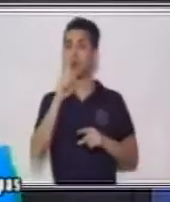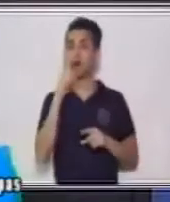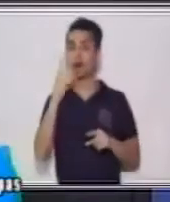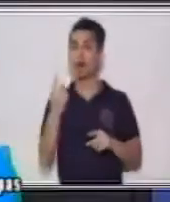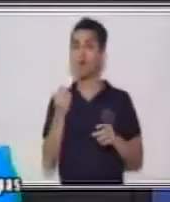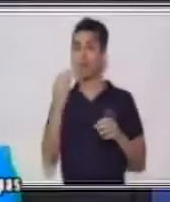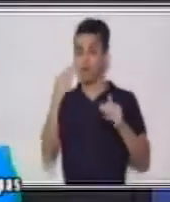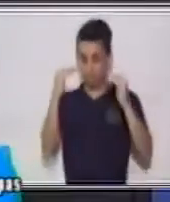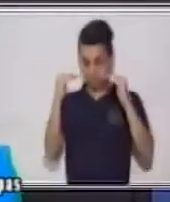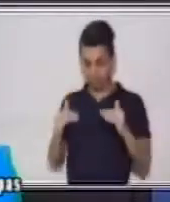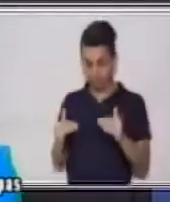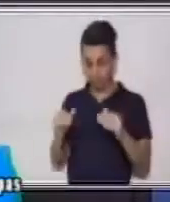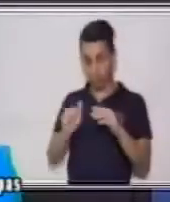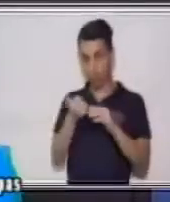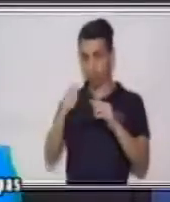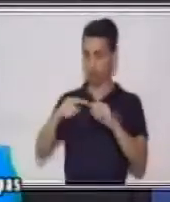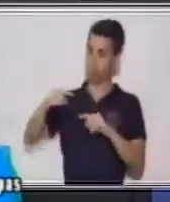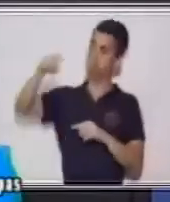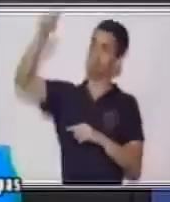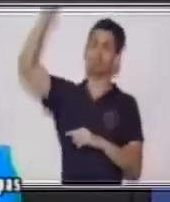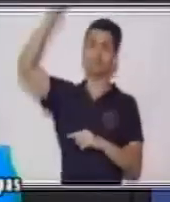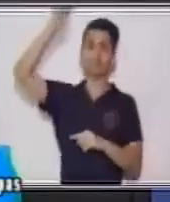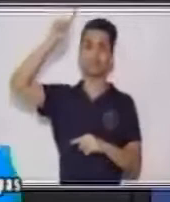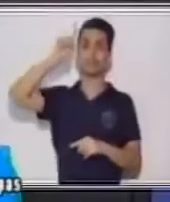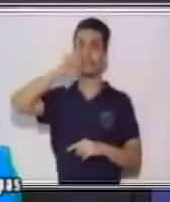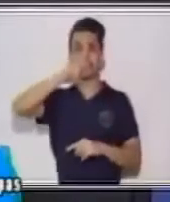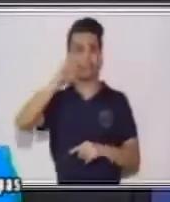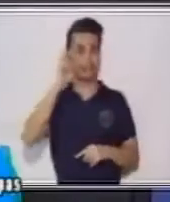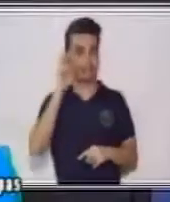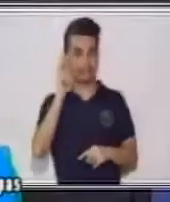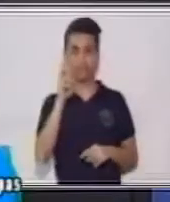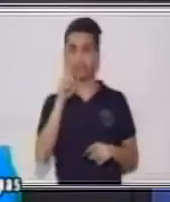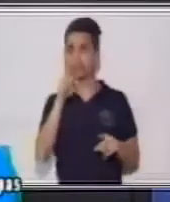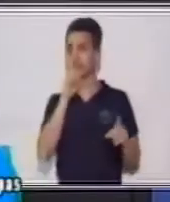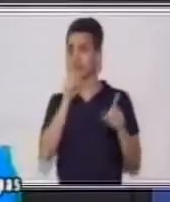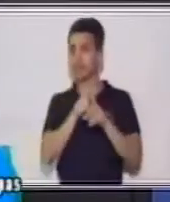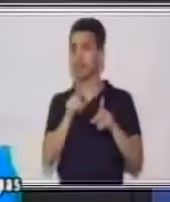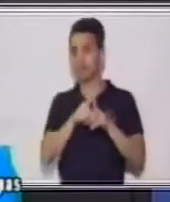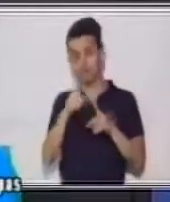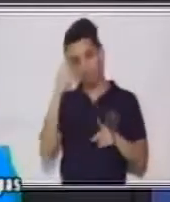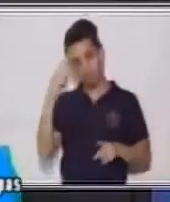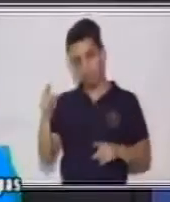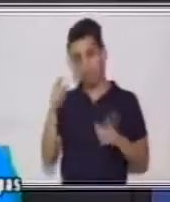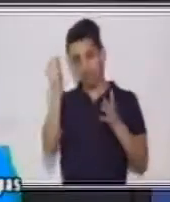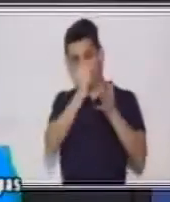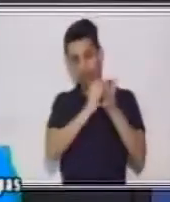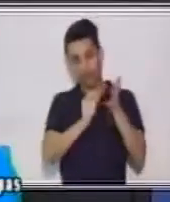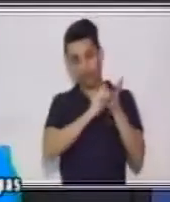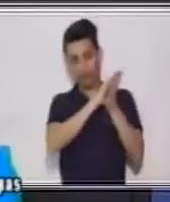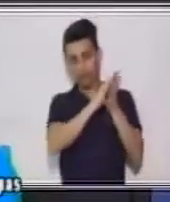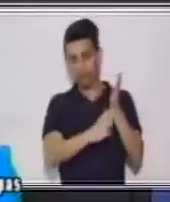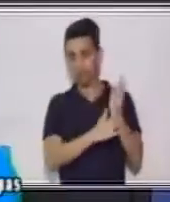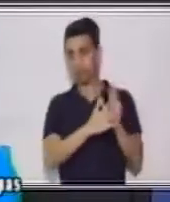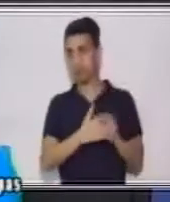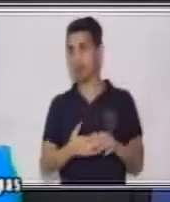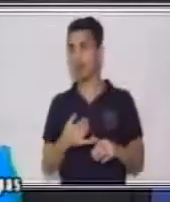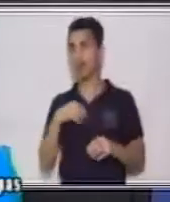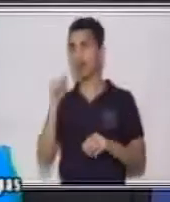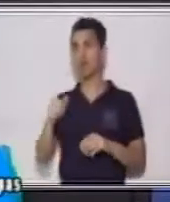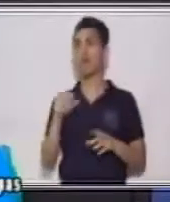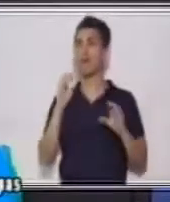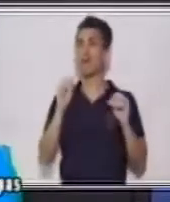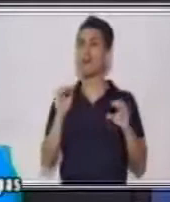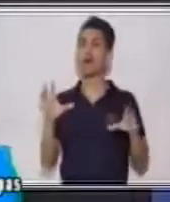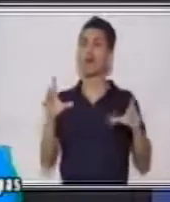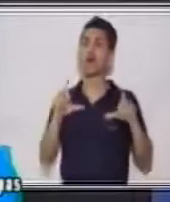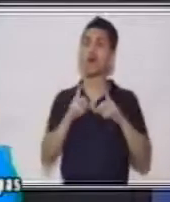abajo y otra hacia arriba. Y eso es lo que sirve también para las gráficas. Lo que vamos a hablar el día de hoy es